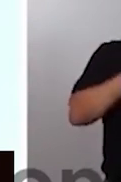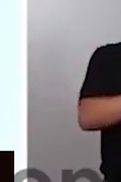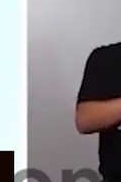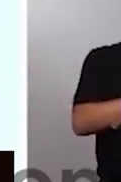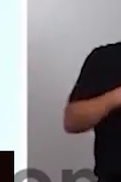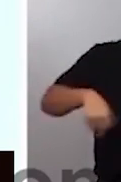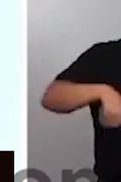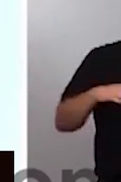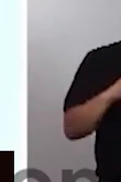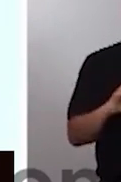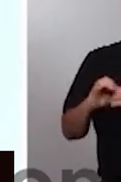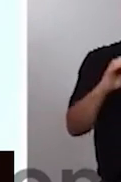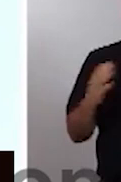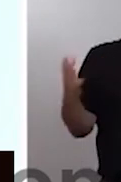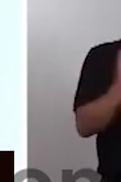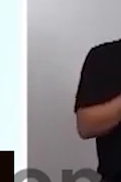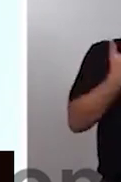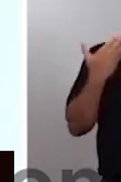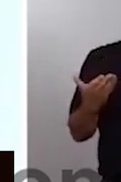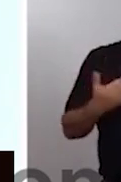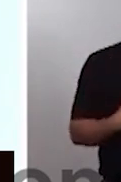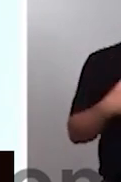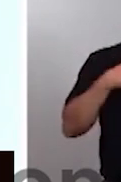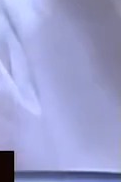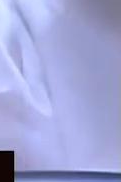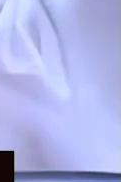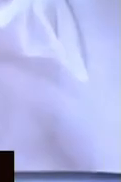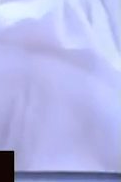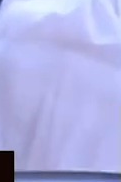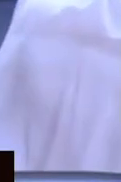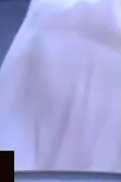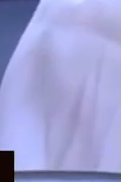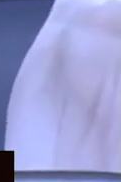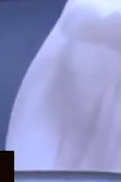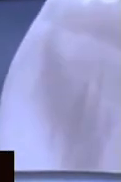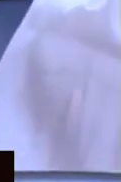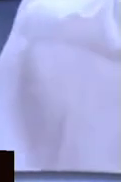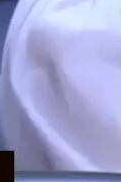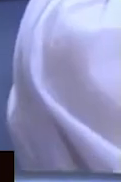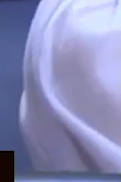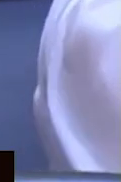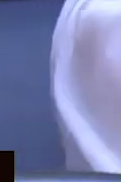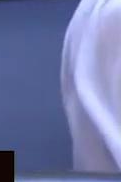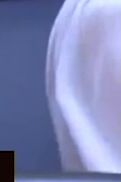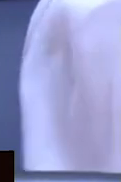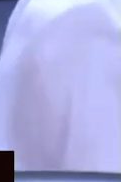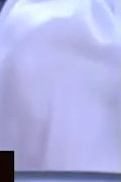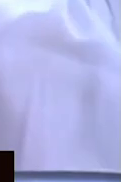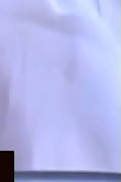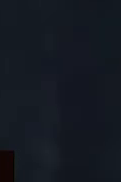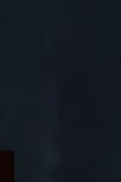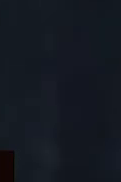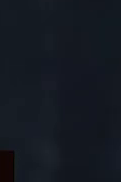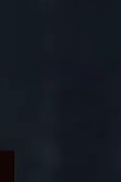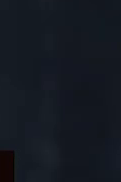alguien en el estudio hablaba de alguno de los efectos del coste de la deuda pública, que